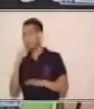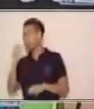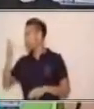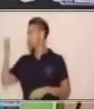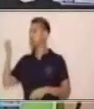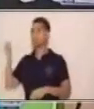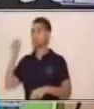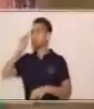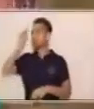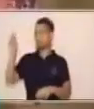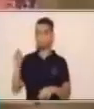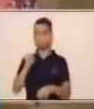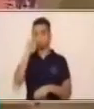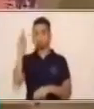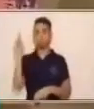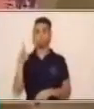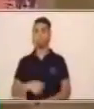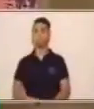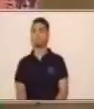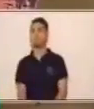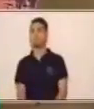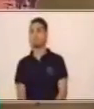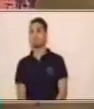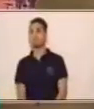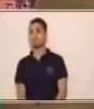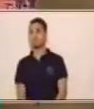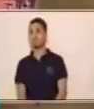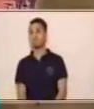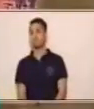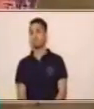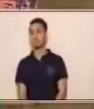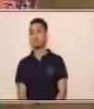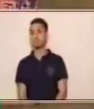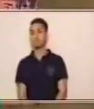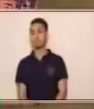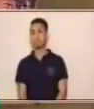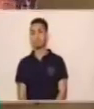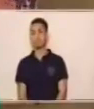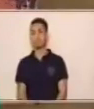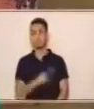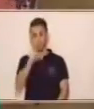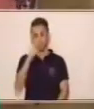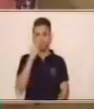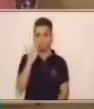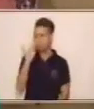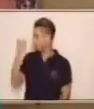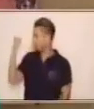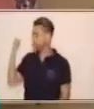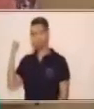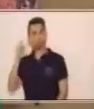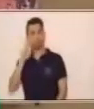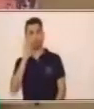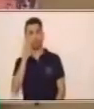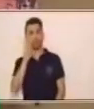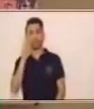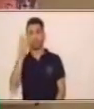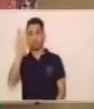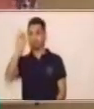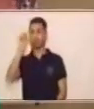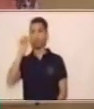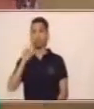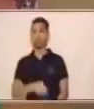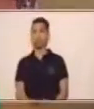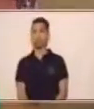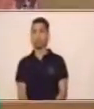nuestra rifa afectiva. 5 novenos. ¿Dónde está? ¿Dónde está? ¿Ya la viste tú? ¿Ya? 5